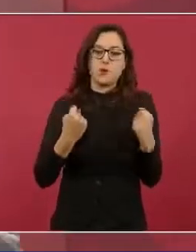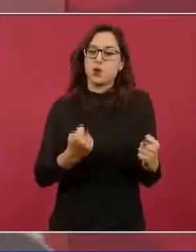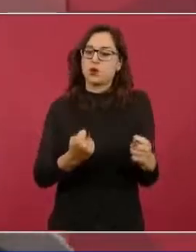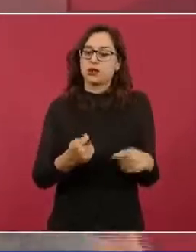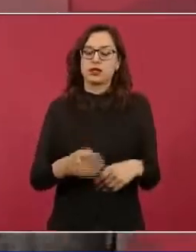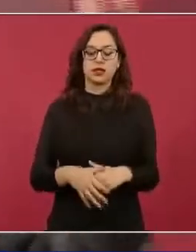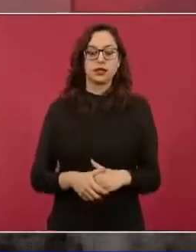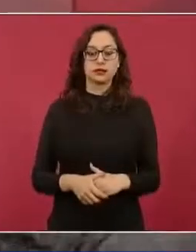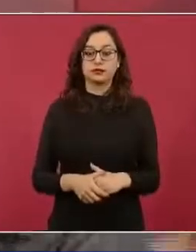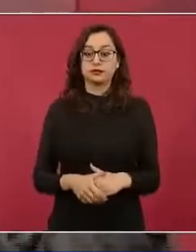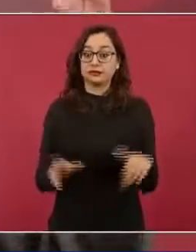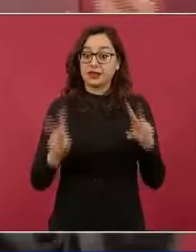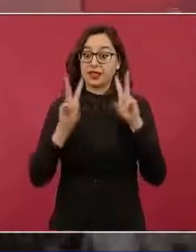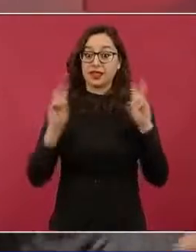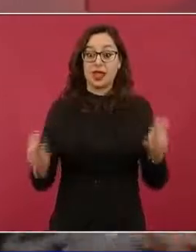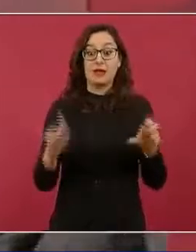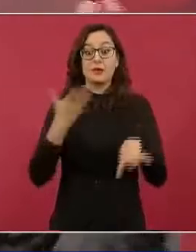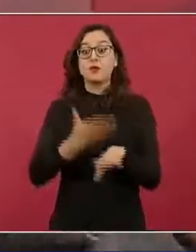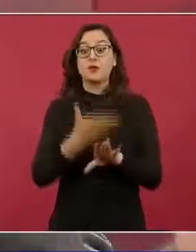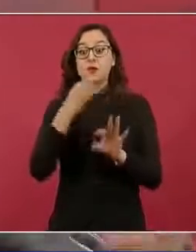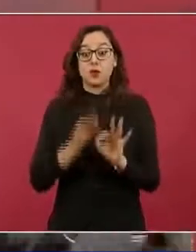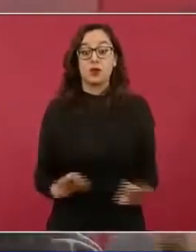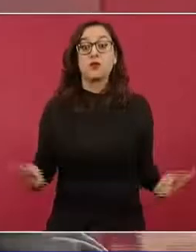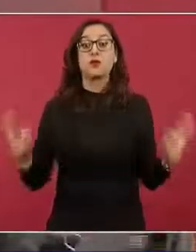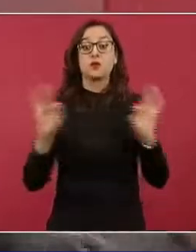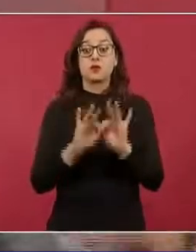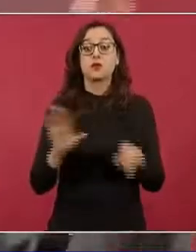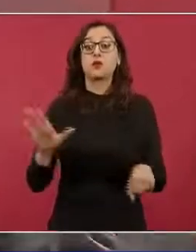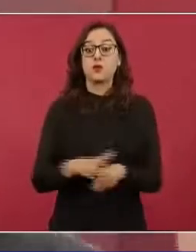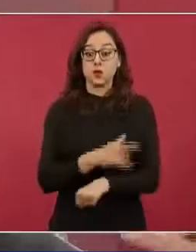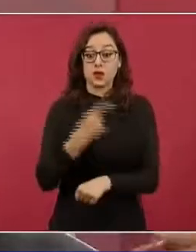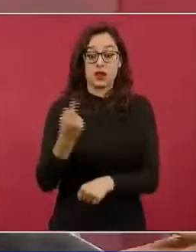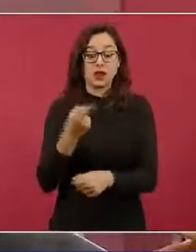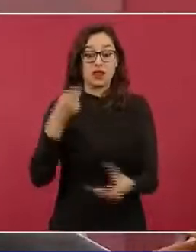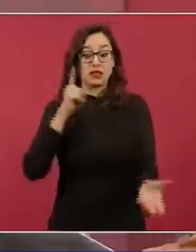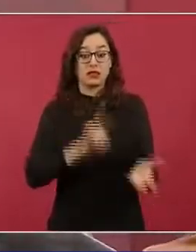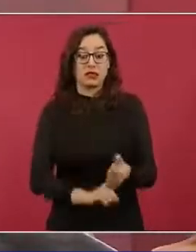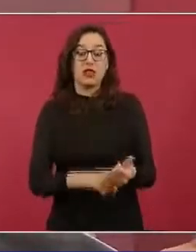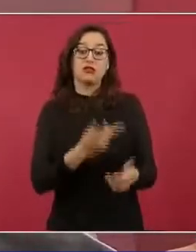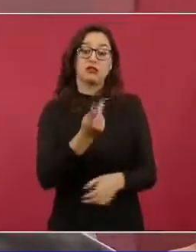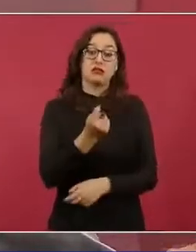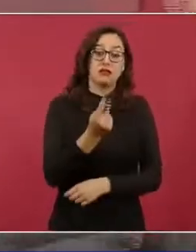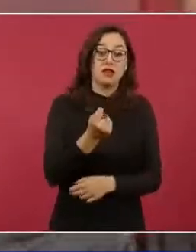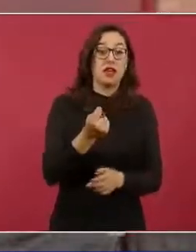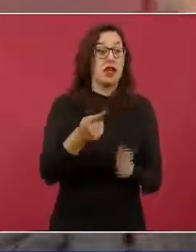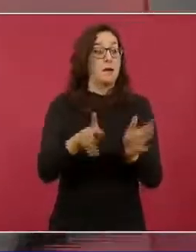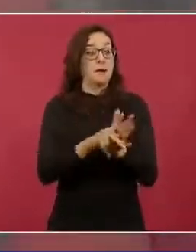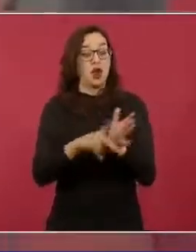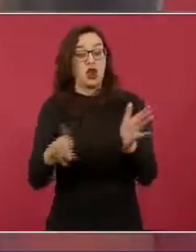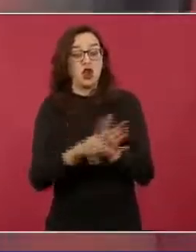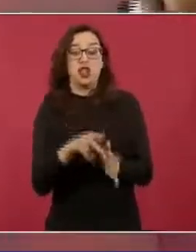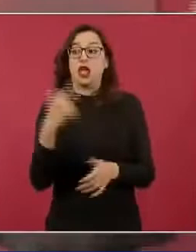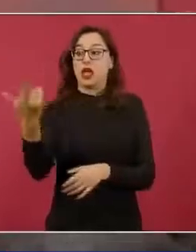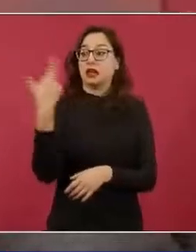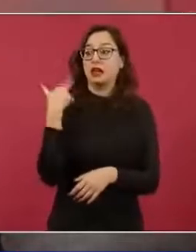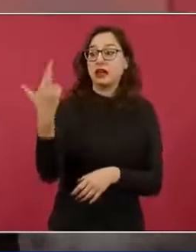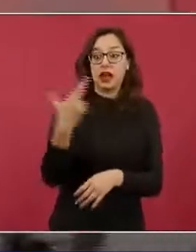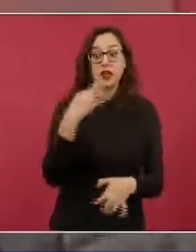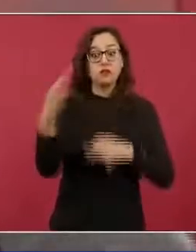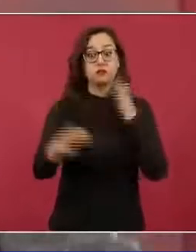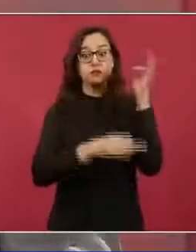porque con los medios, con el poder de los medios de información, llegaron a